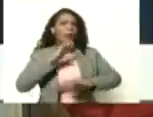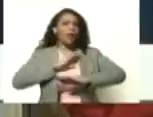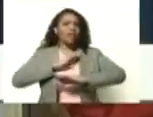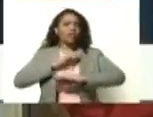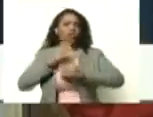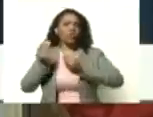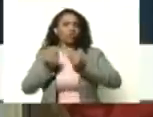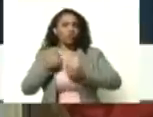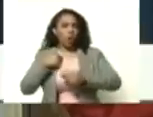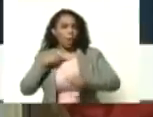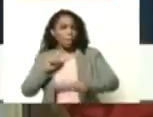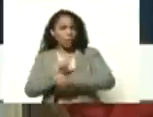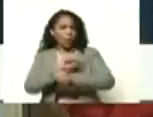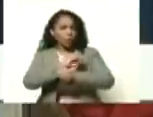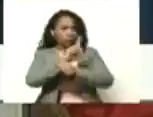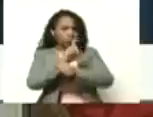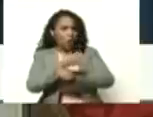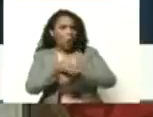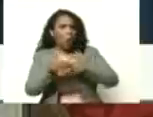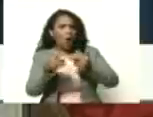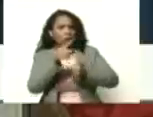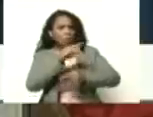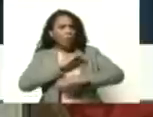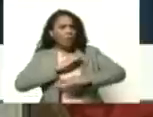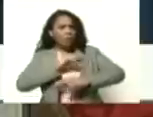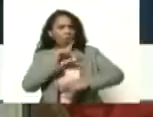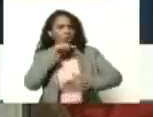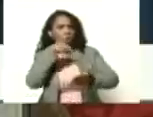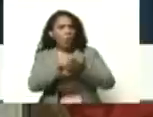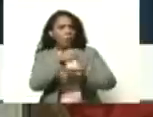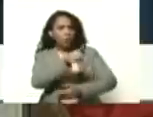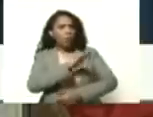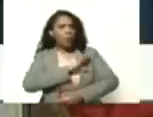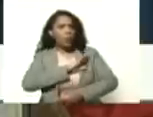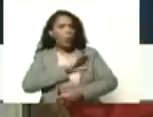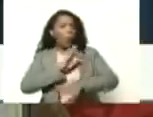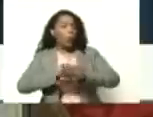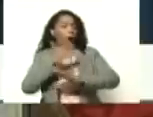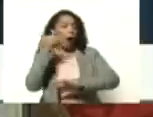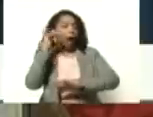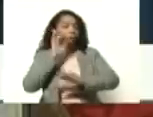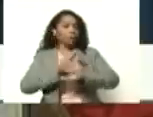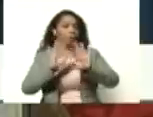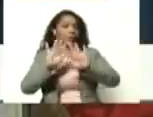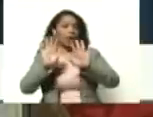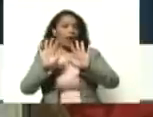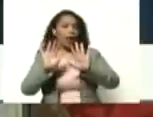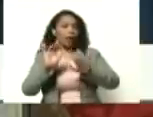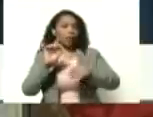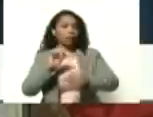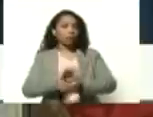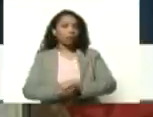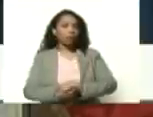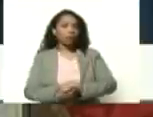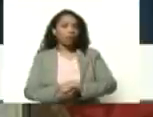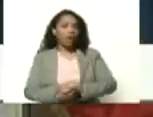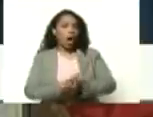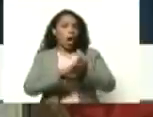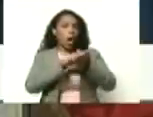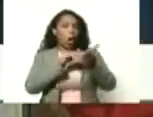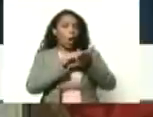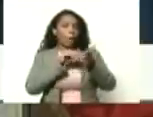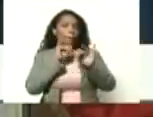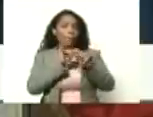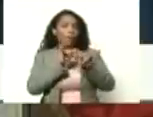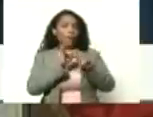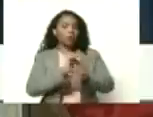pregunto cuáles son tus bienes a nombre tuyo porque tenemos ya los las copias de los mismos y él